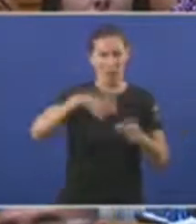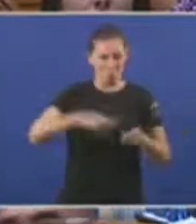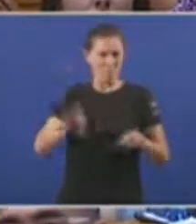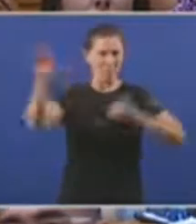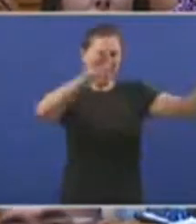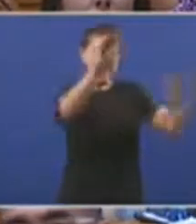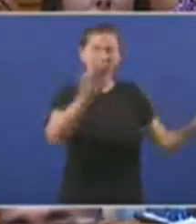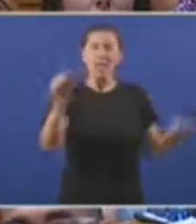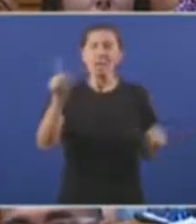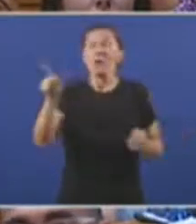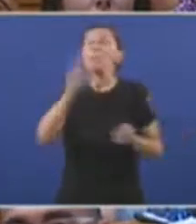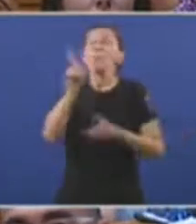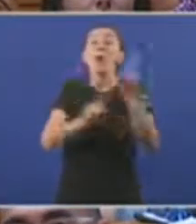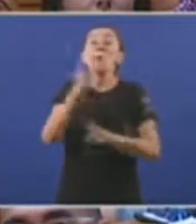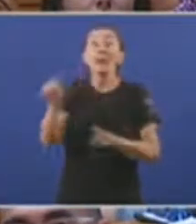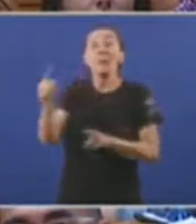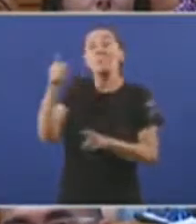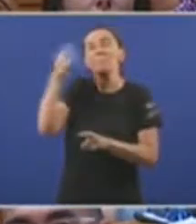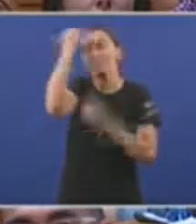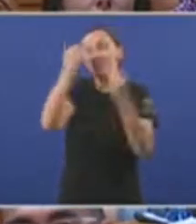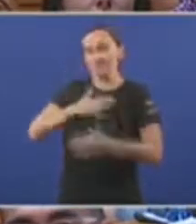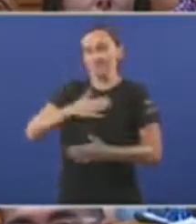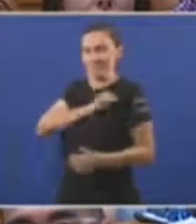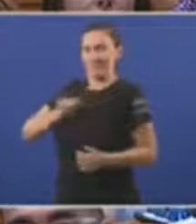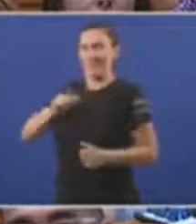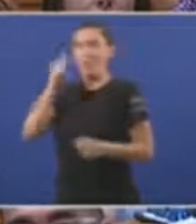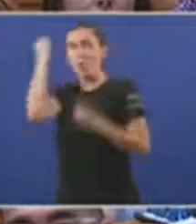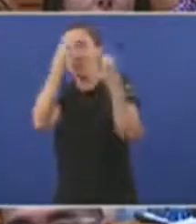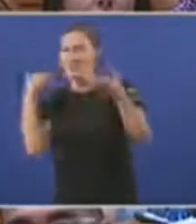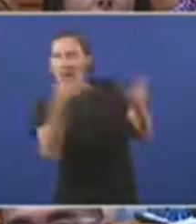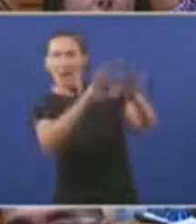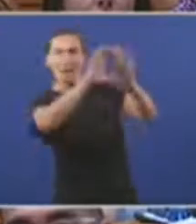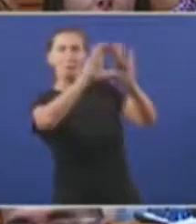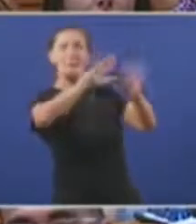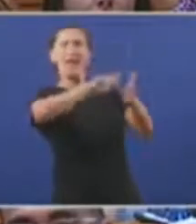e que única e exclusivamente están xogando a un pim-pam-pum que non trae solucións. E